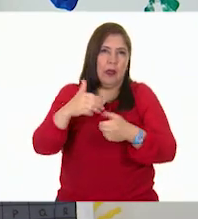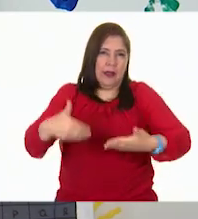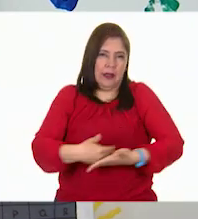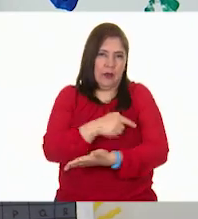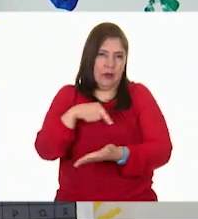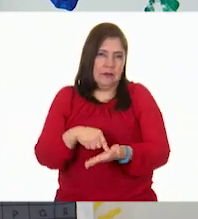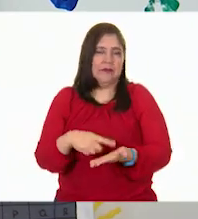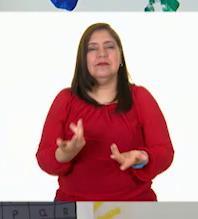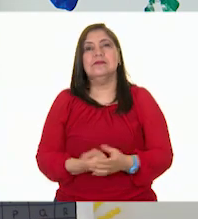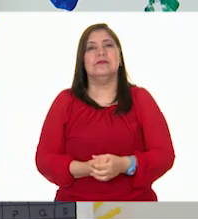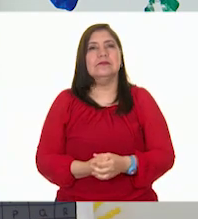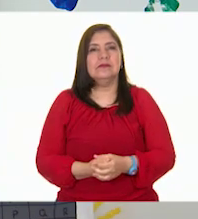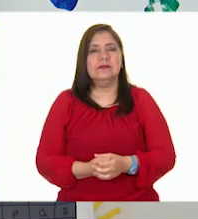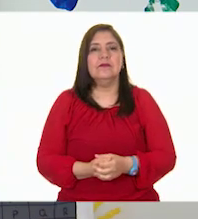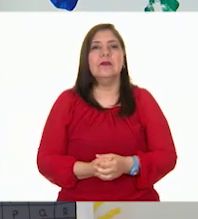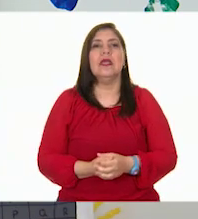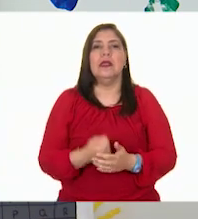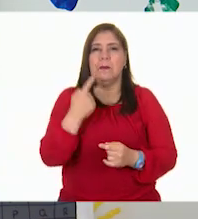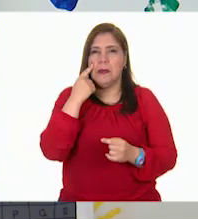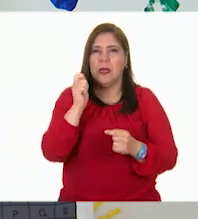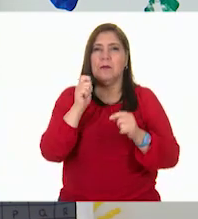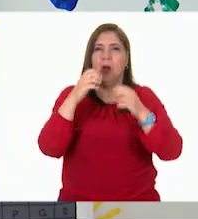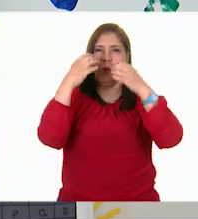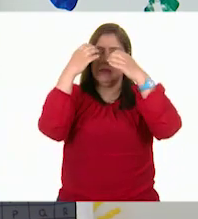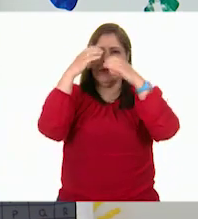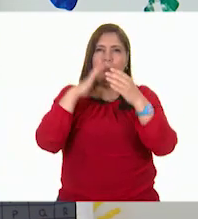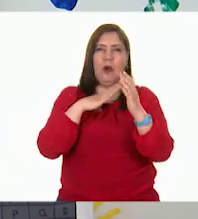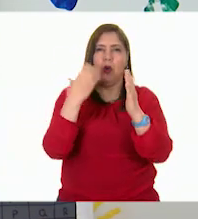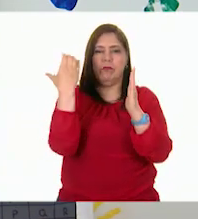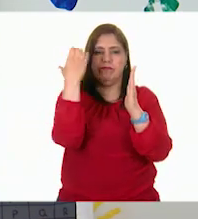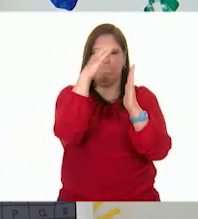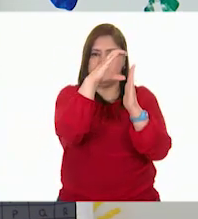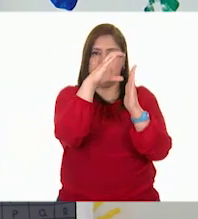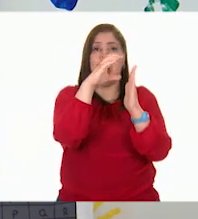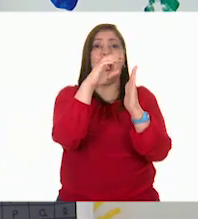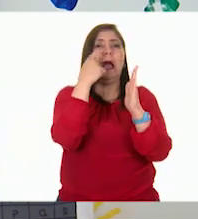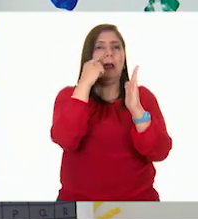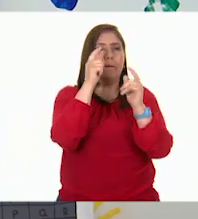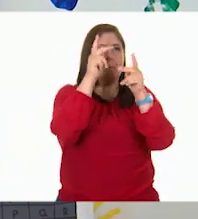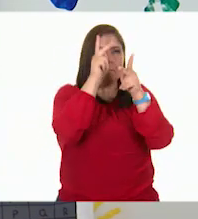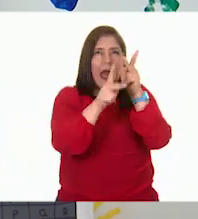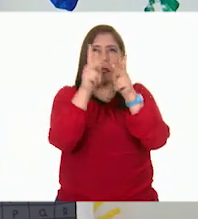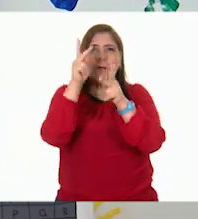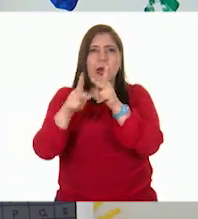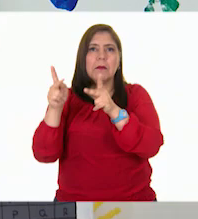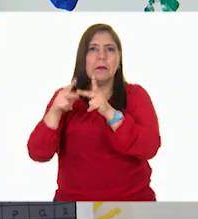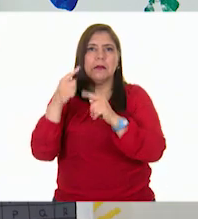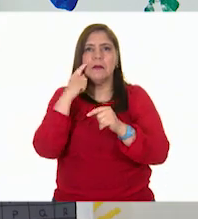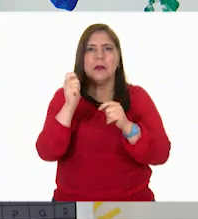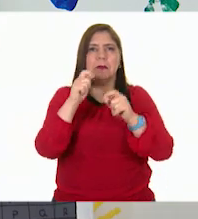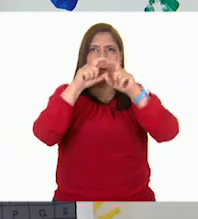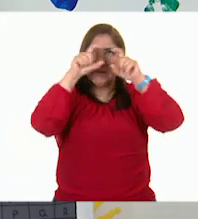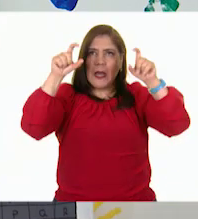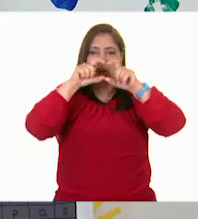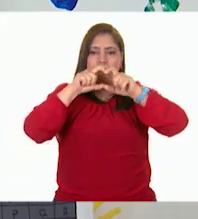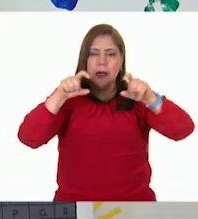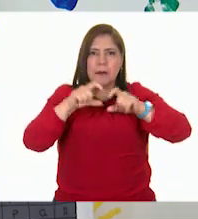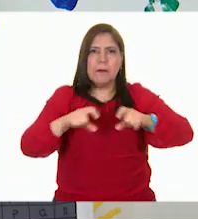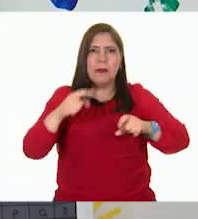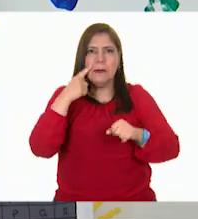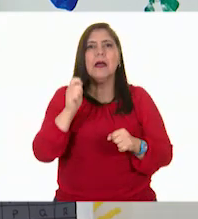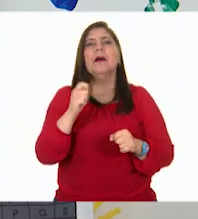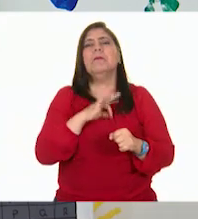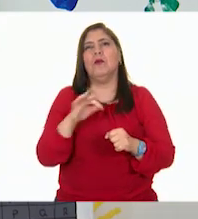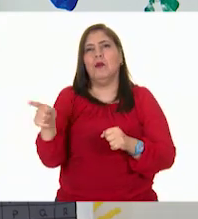vamos a analizar fragmento por fragmento de este texto. Entonces, vamos a leer, le vamos a pedir